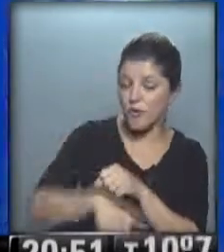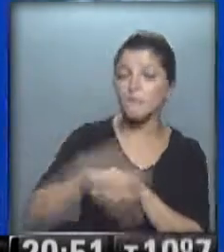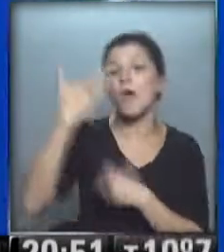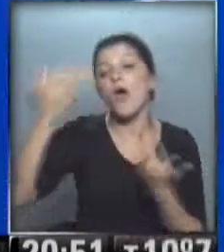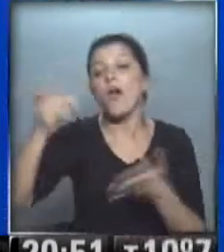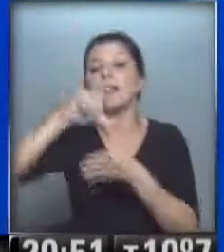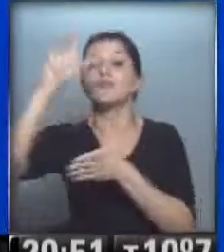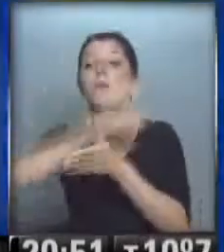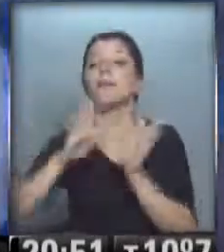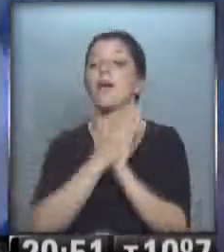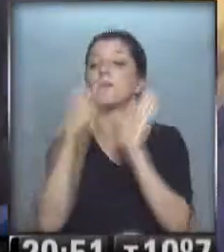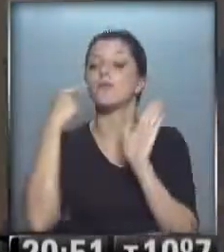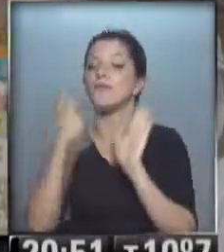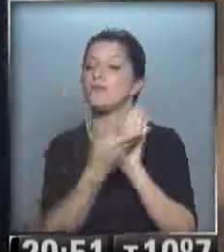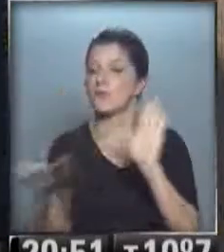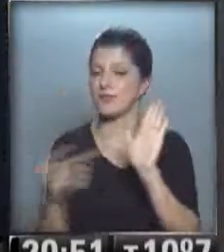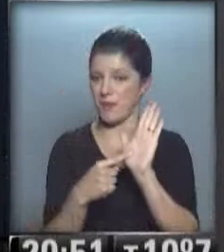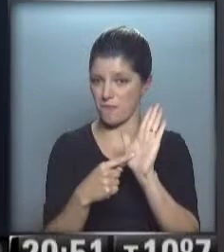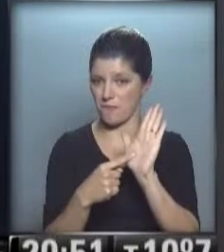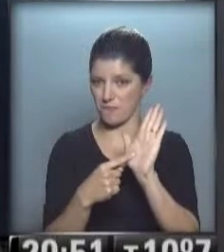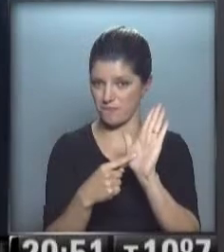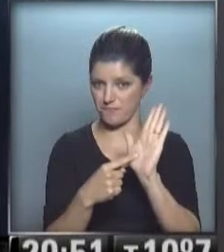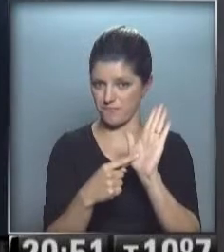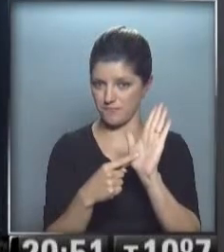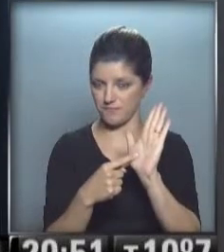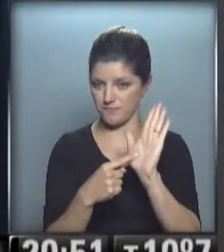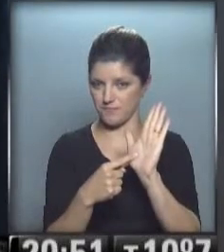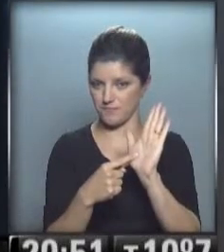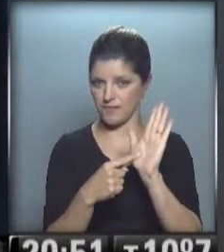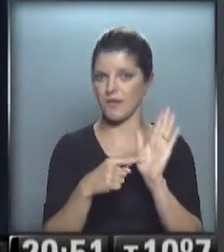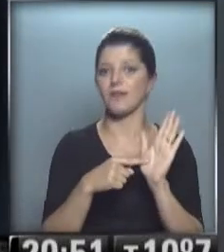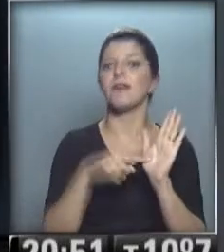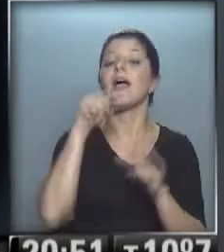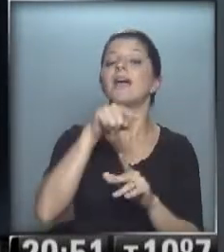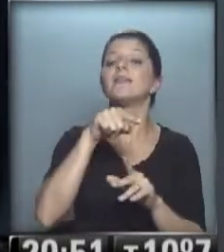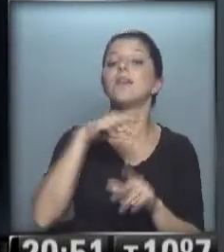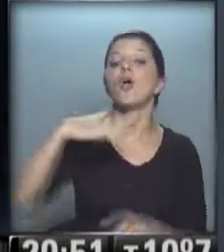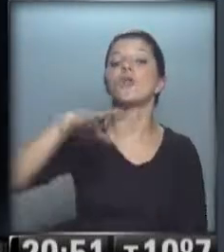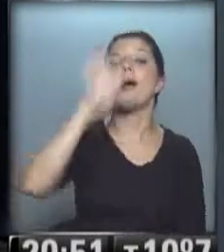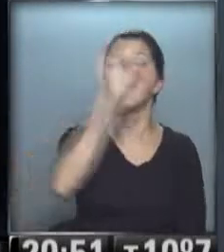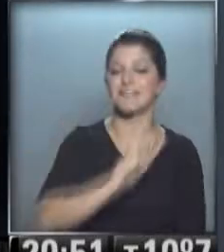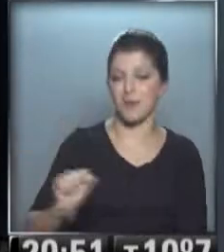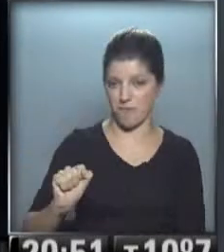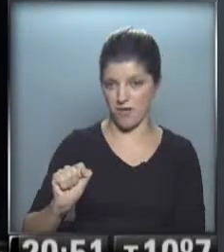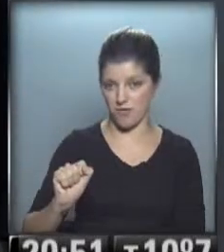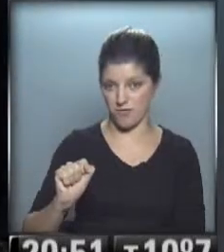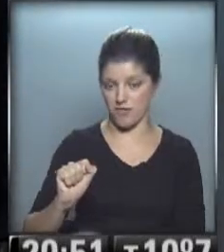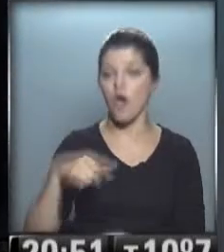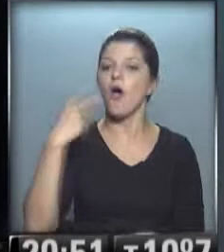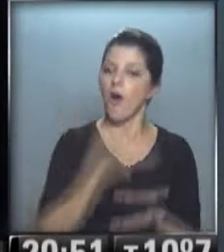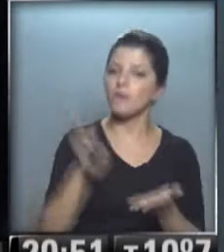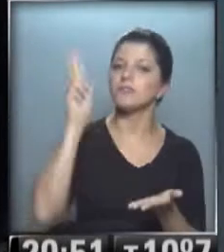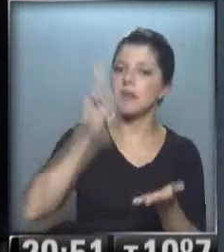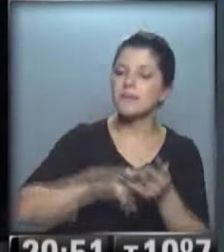en esta región, hablando de diversos temas. La prensa gráfica de El Salvador. Otra vez el tema de